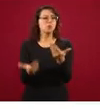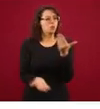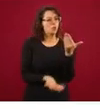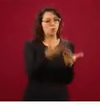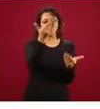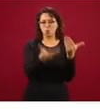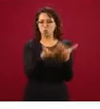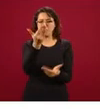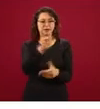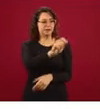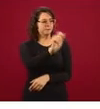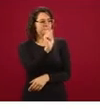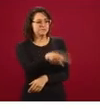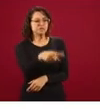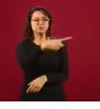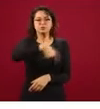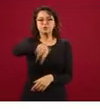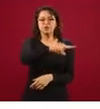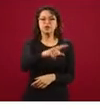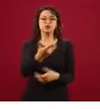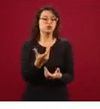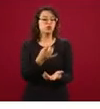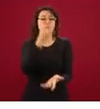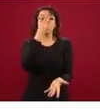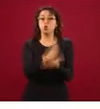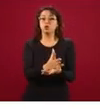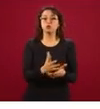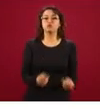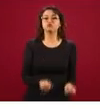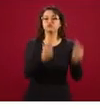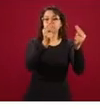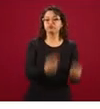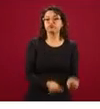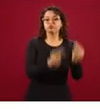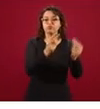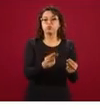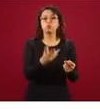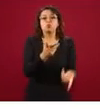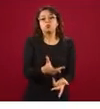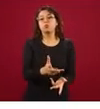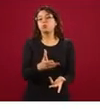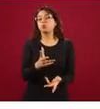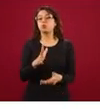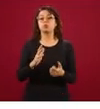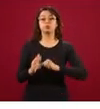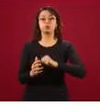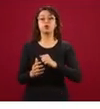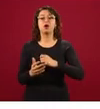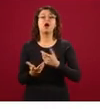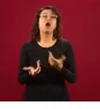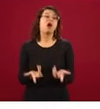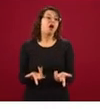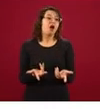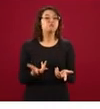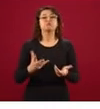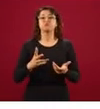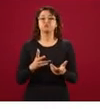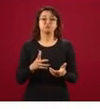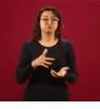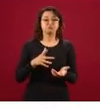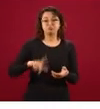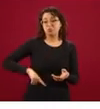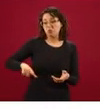que controlaban el mercado, porque tenían cartas de exclusividad con un amplio conjunto